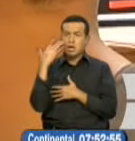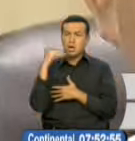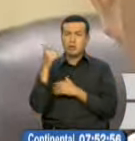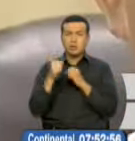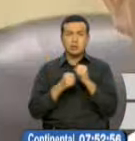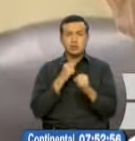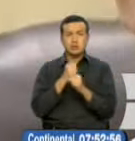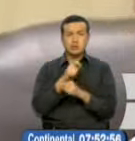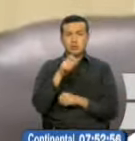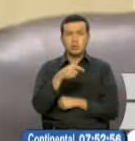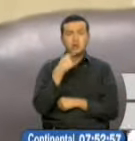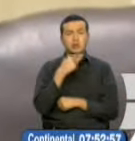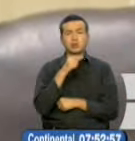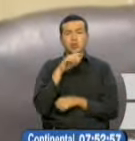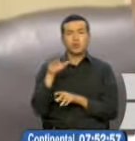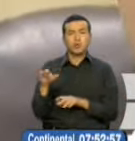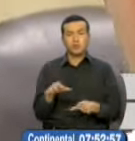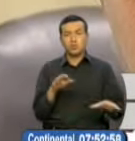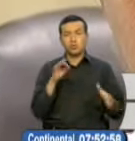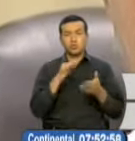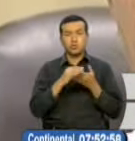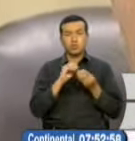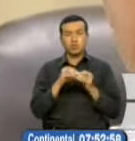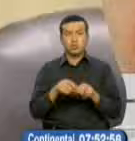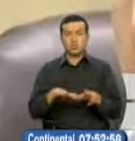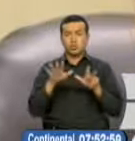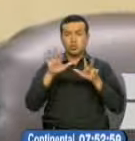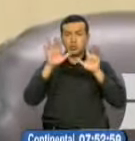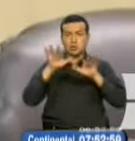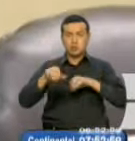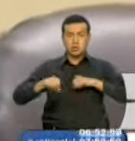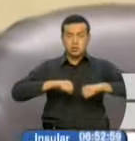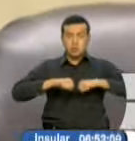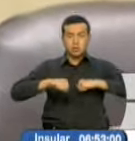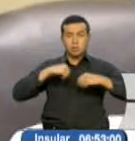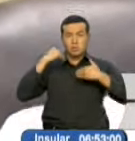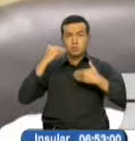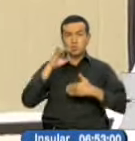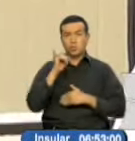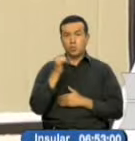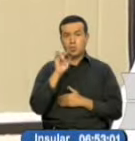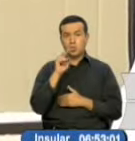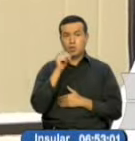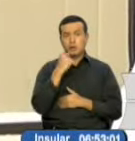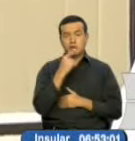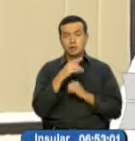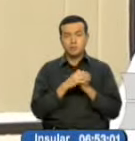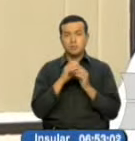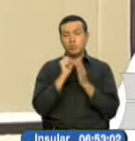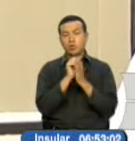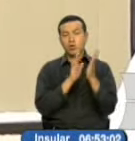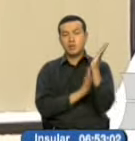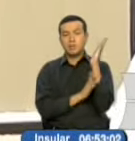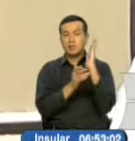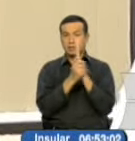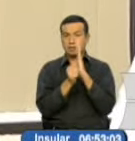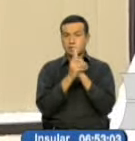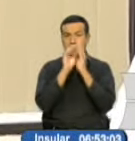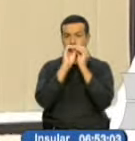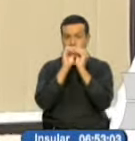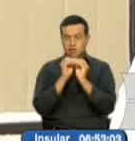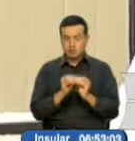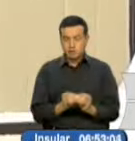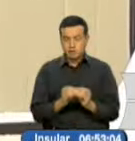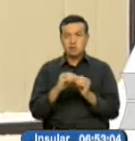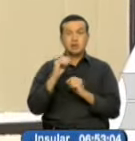años, según lo explica el coordinador zonal 8 de la Secretaría de Gestión de la Política, Juan Salazar. Varios programas de capacitación, de formación,